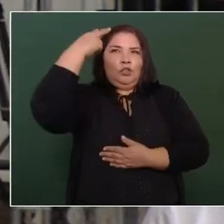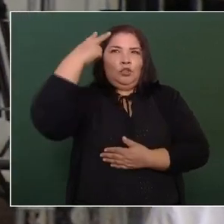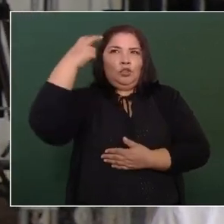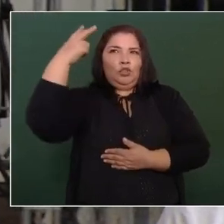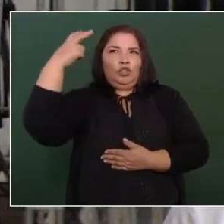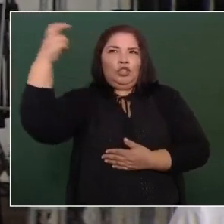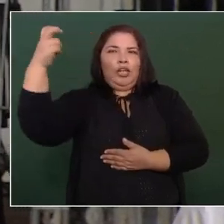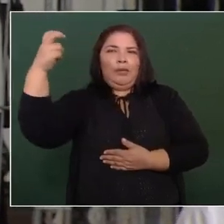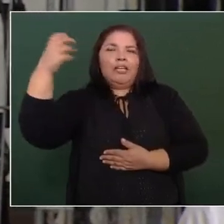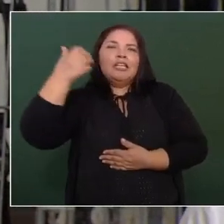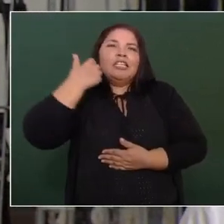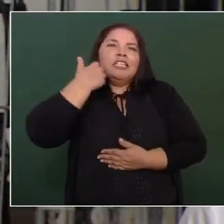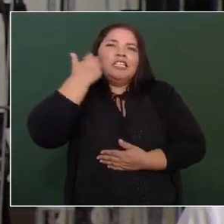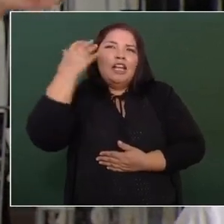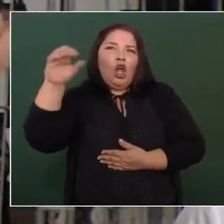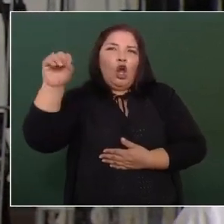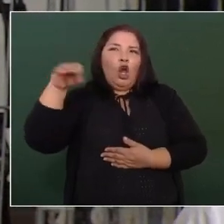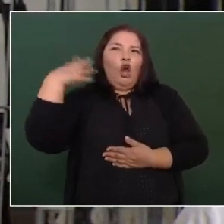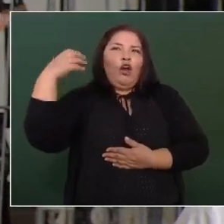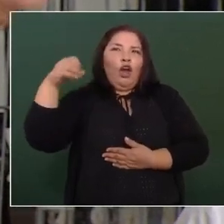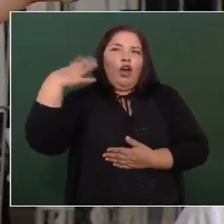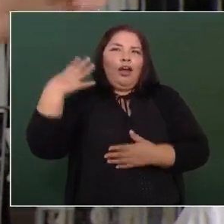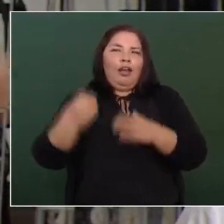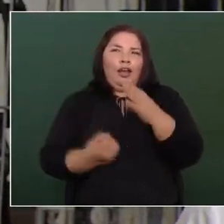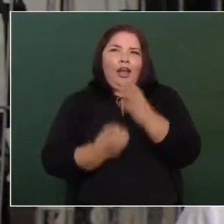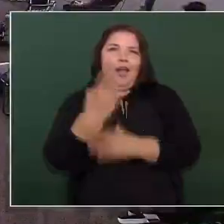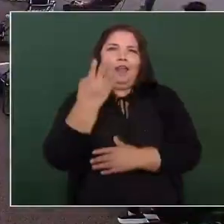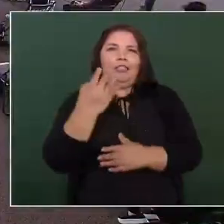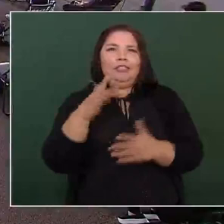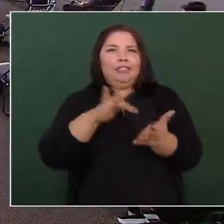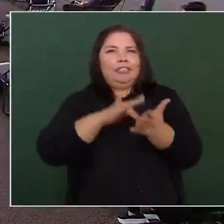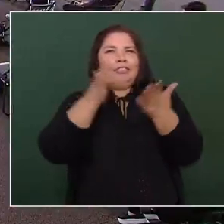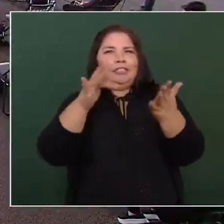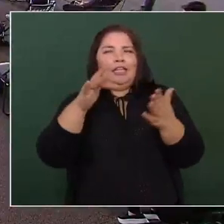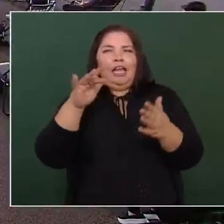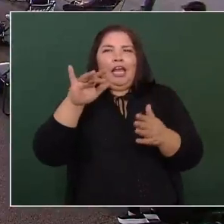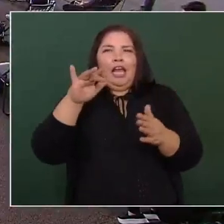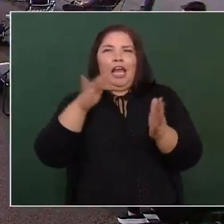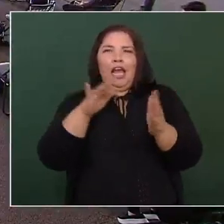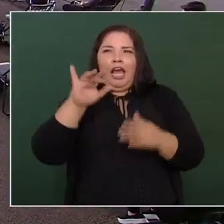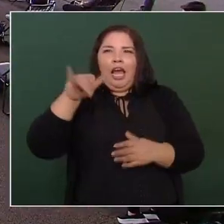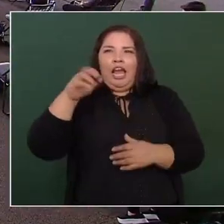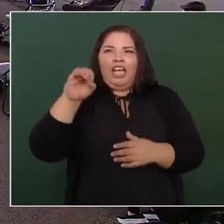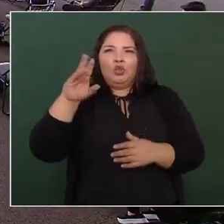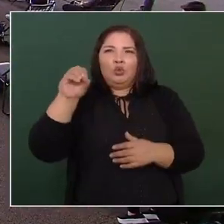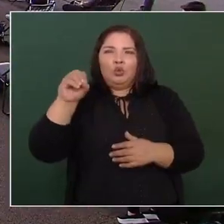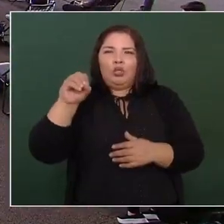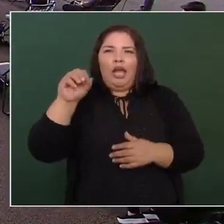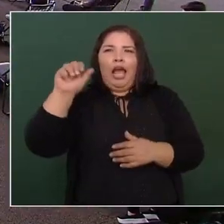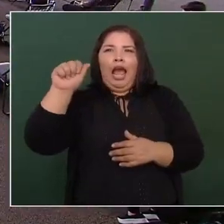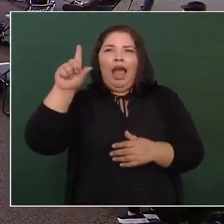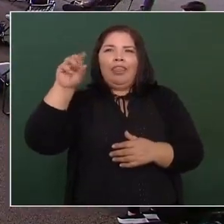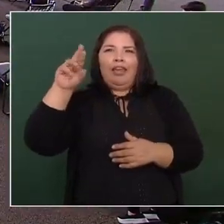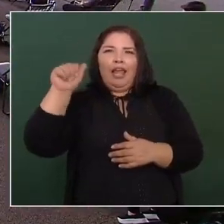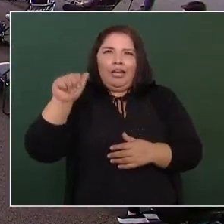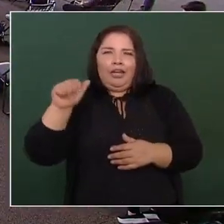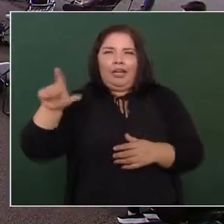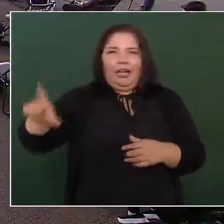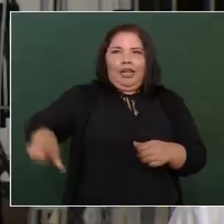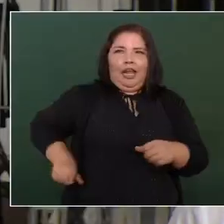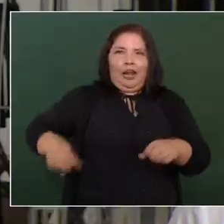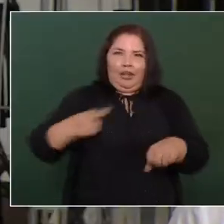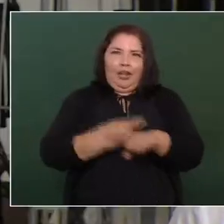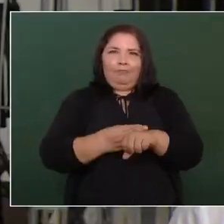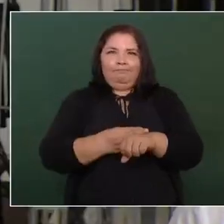en una mañanera. Le agradezco a Jesús Ramírez y a Adriana Ochoa y al gobernador haber palomeado